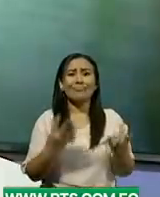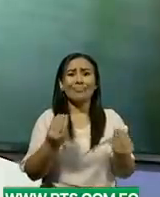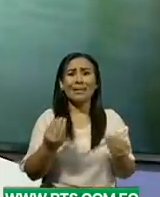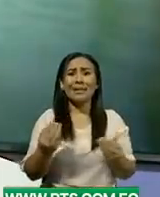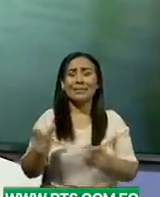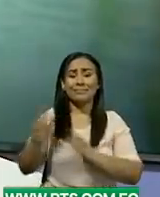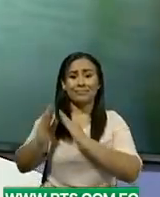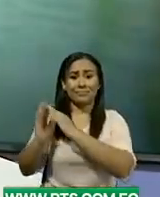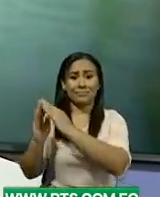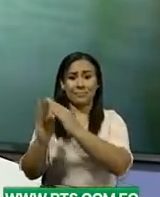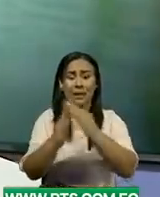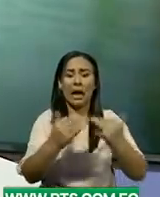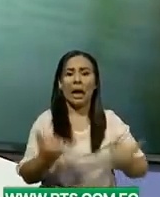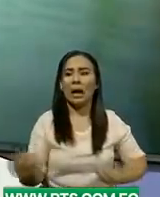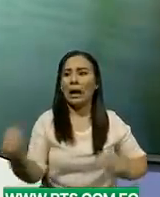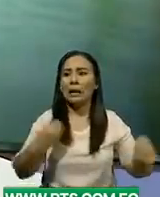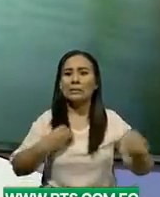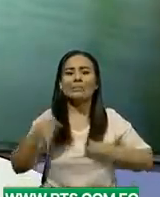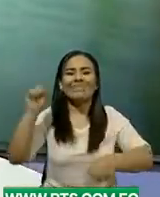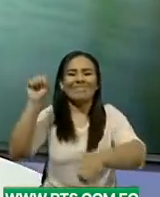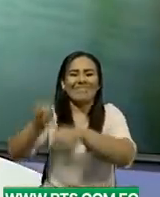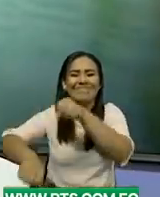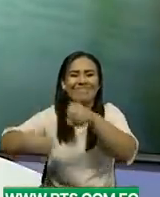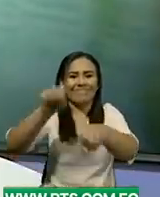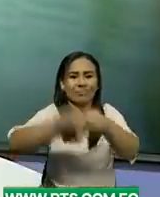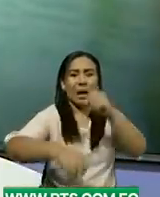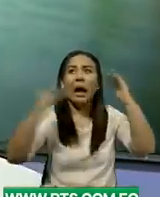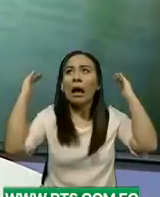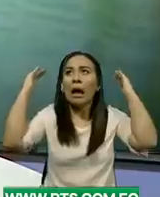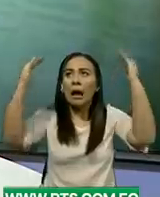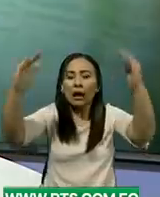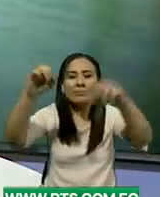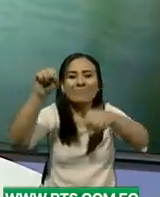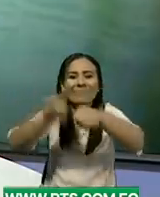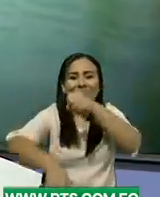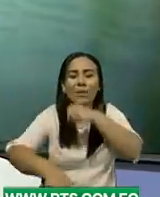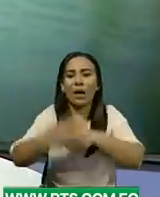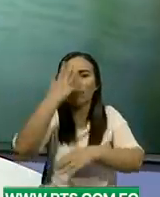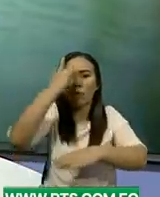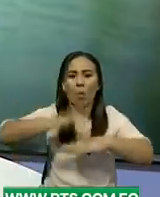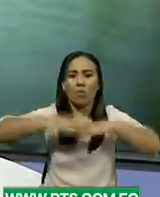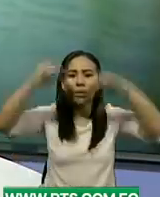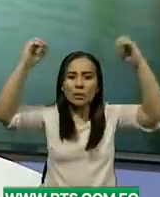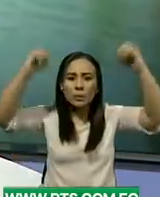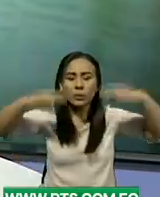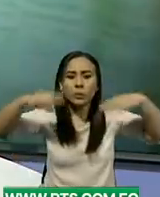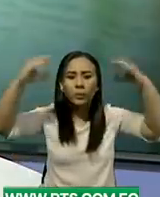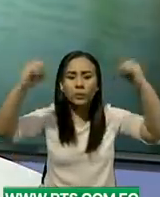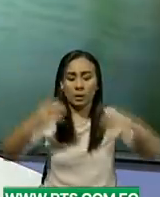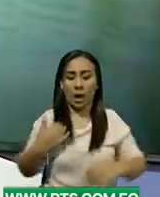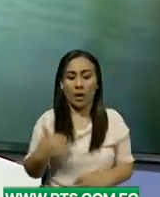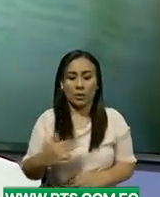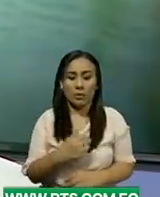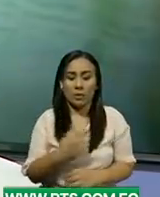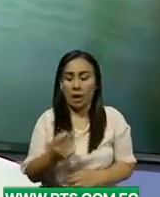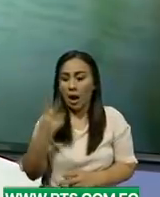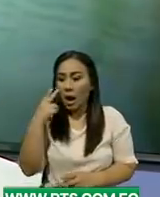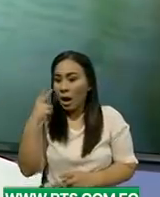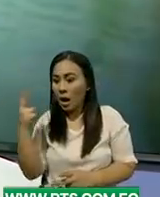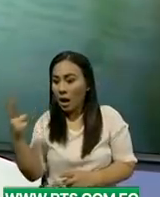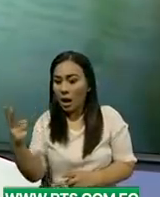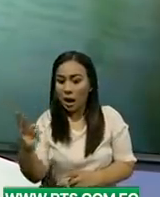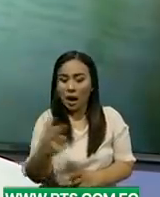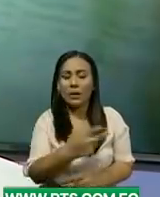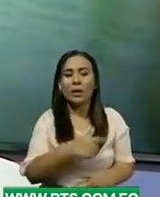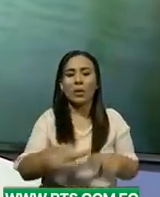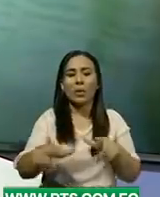Decenas de viviendas han resultado afectadas a causa de las inundaciones tras las últimas lluvias. Hicimos un recorrido por la parroquia Laurel